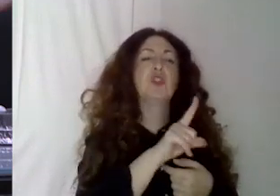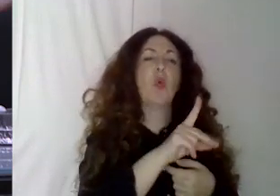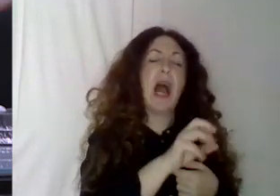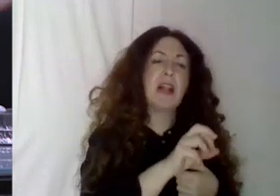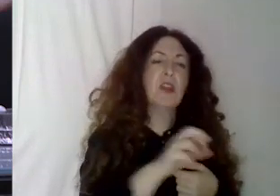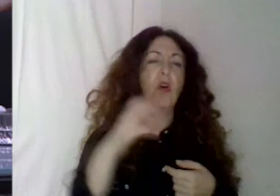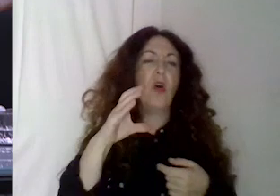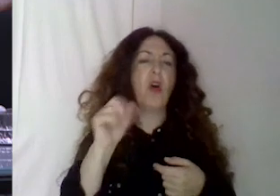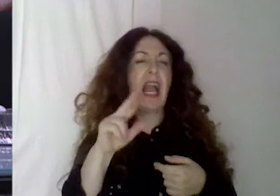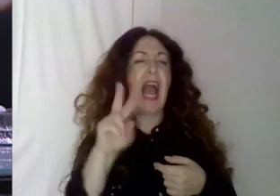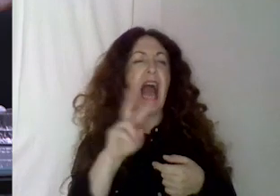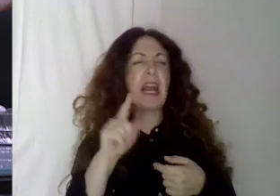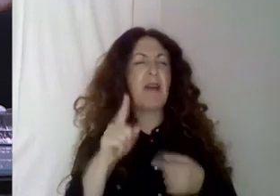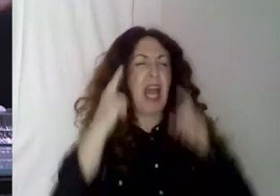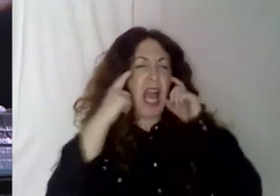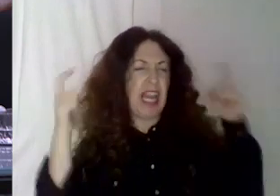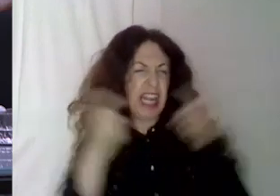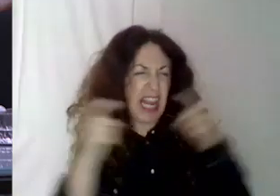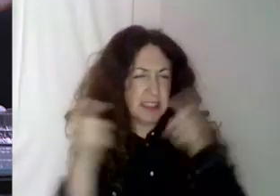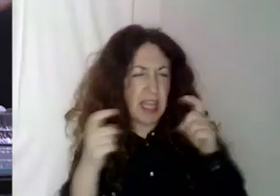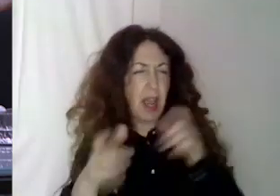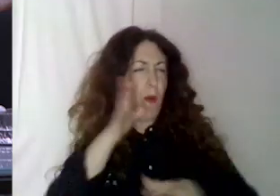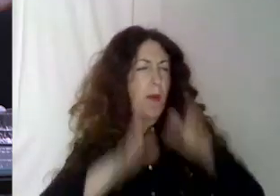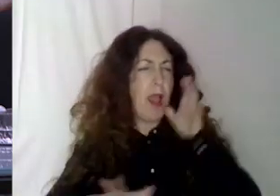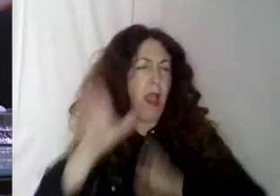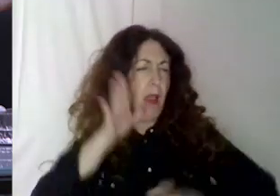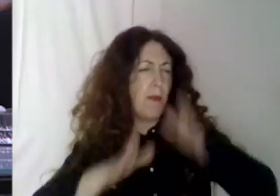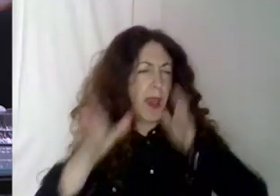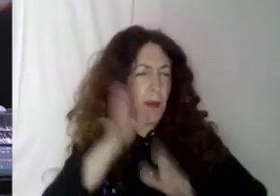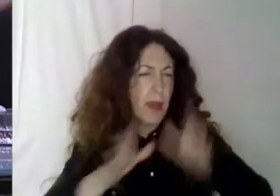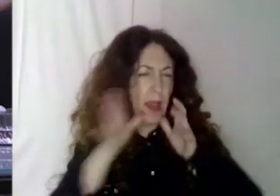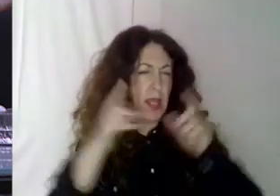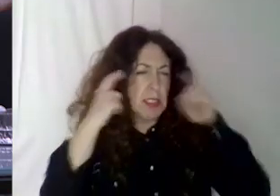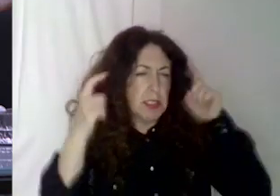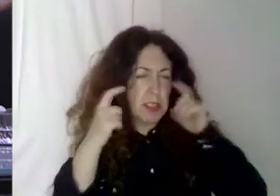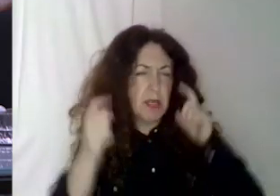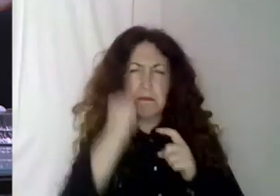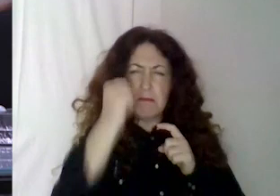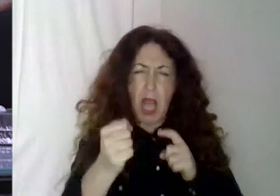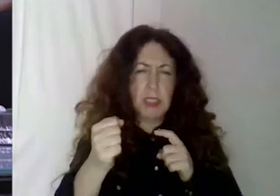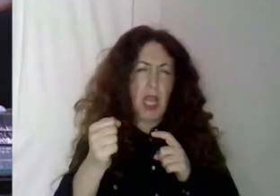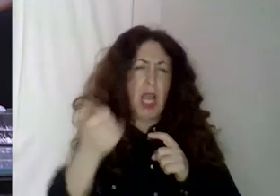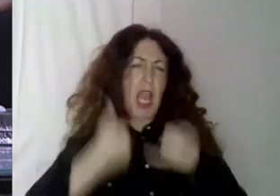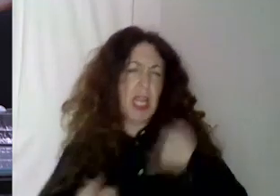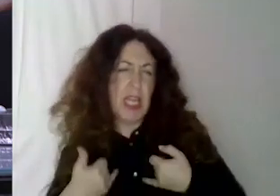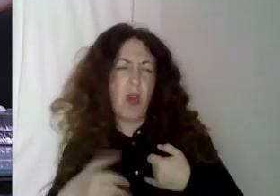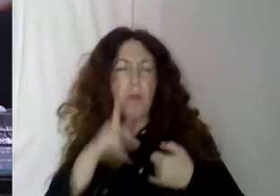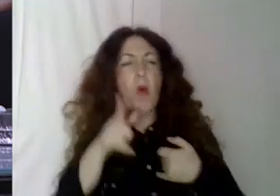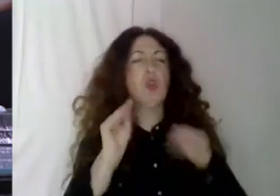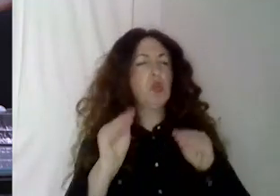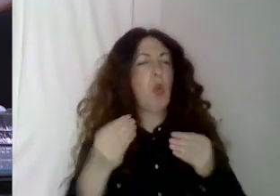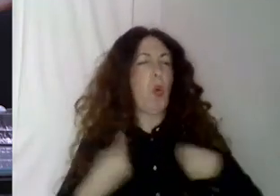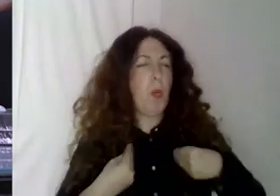de un contexto de que, bueno, como eran, tan ese, eran asesinos cruelísimos, pero como eran excepcionales artistas, todo